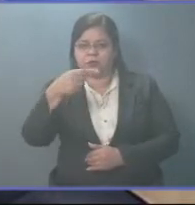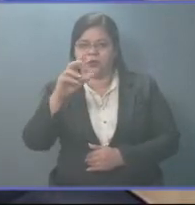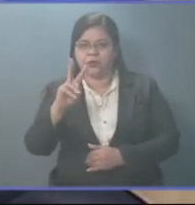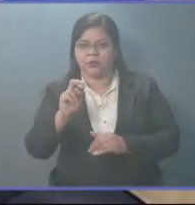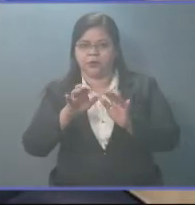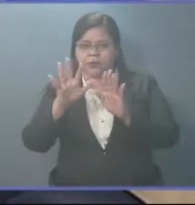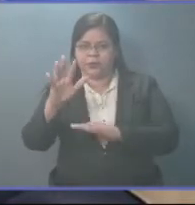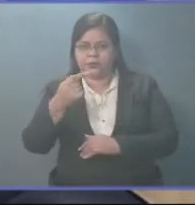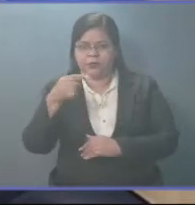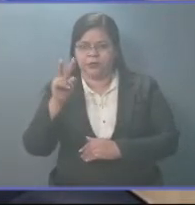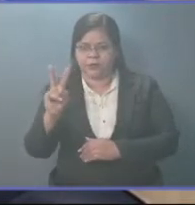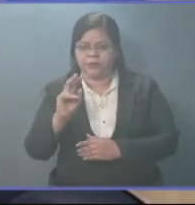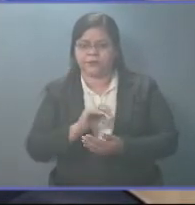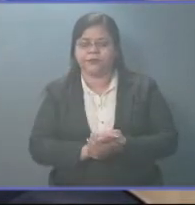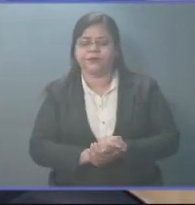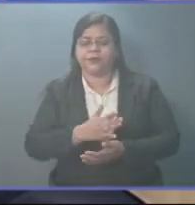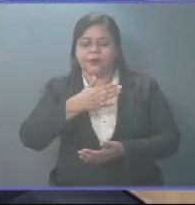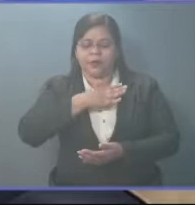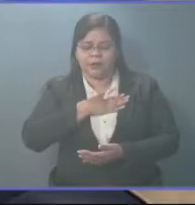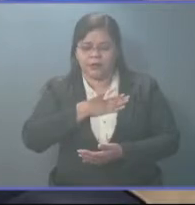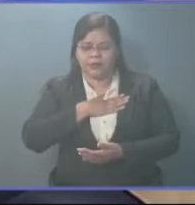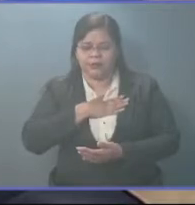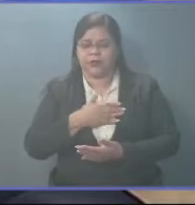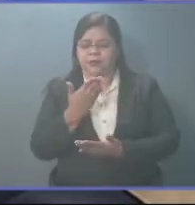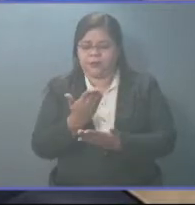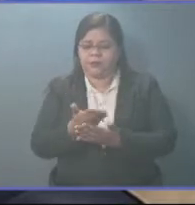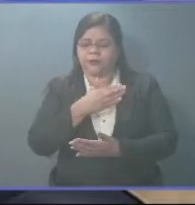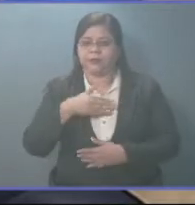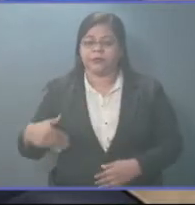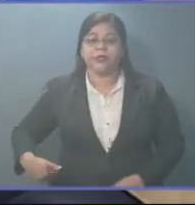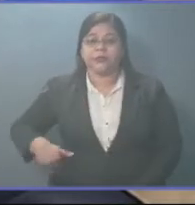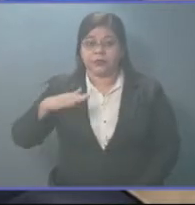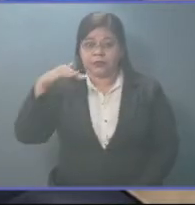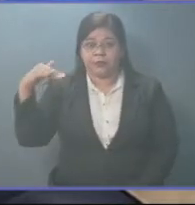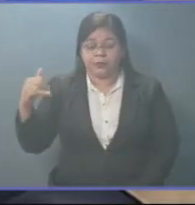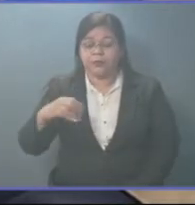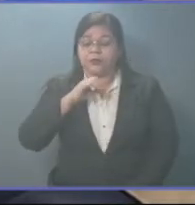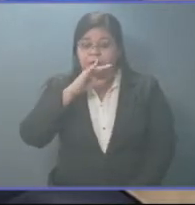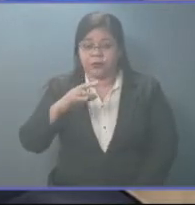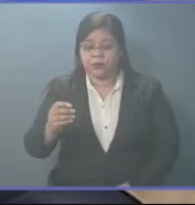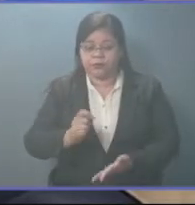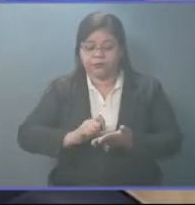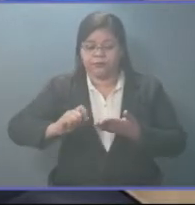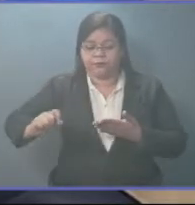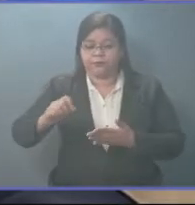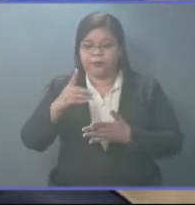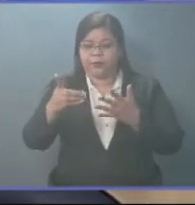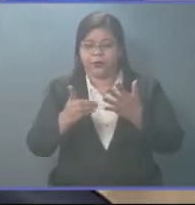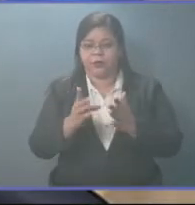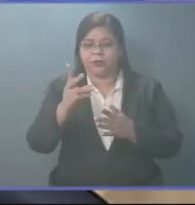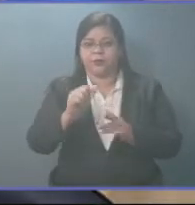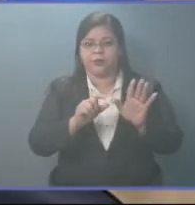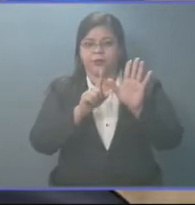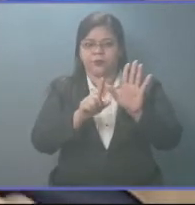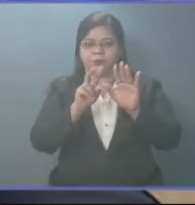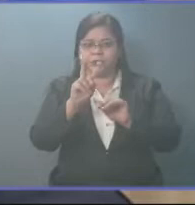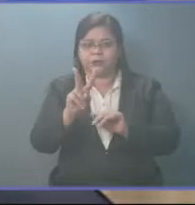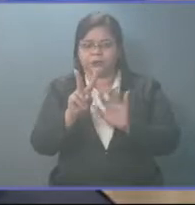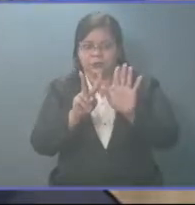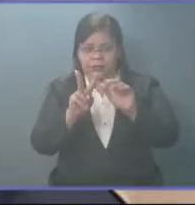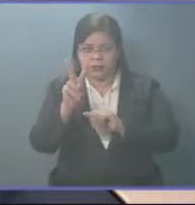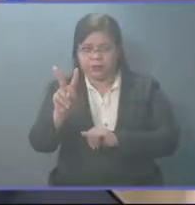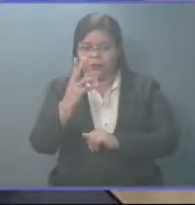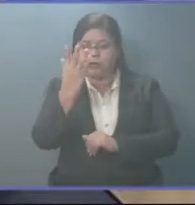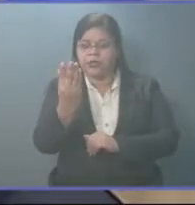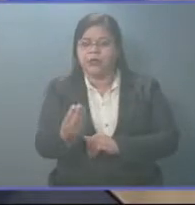431-12-2015-2, que contiene nota del Presidente de la República devolviendo observado el Decreto Legislativo 672 de